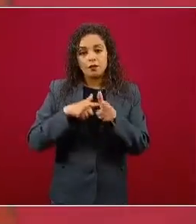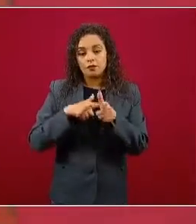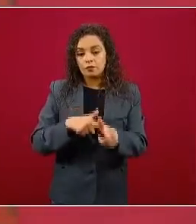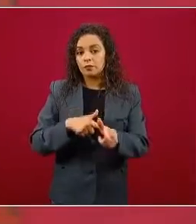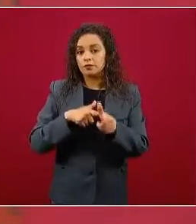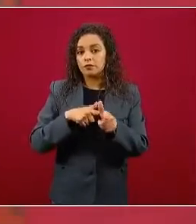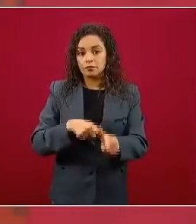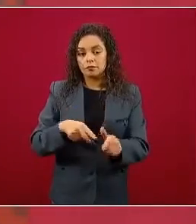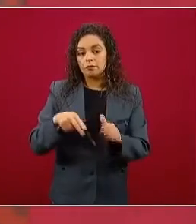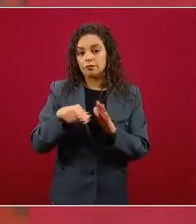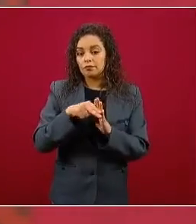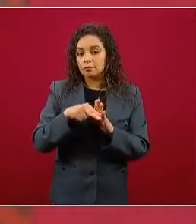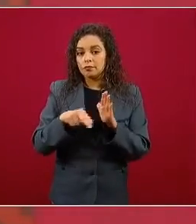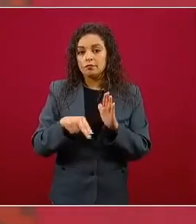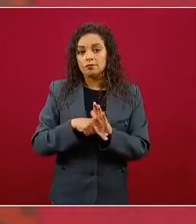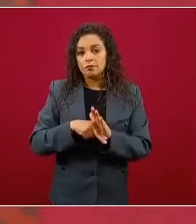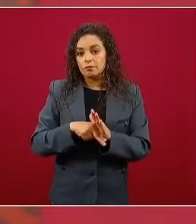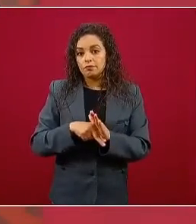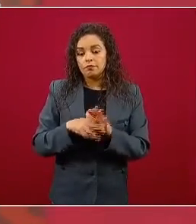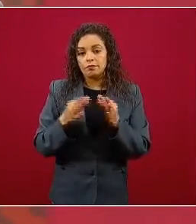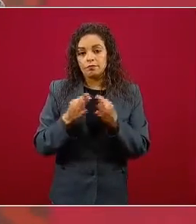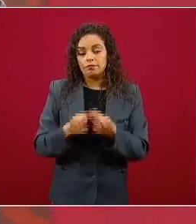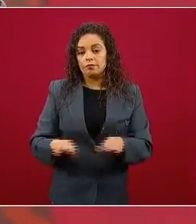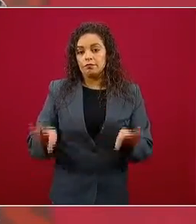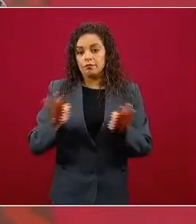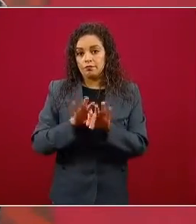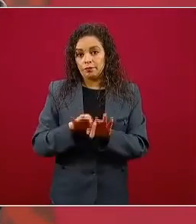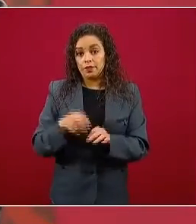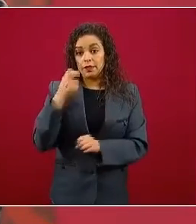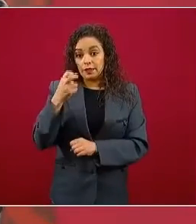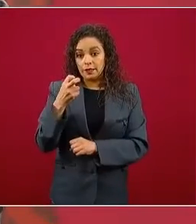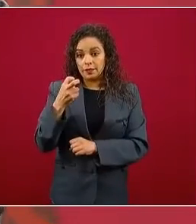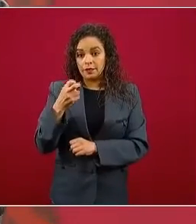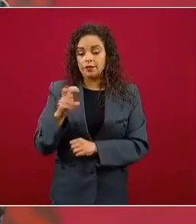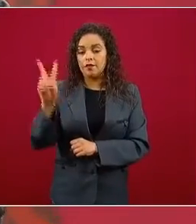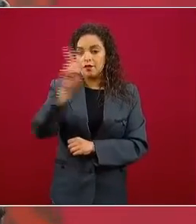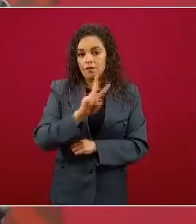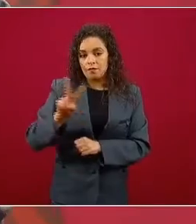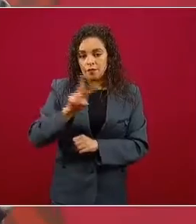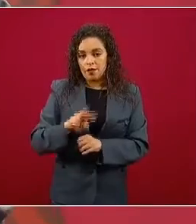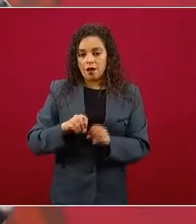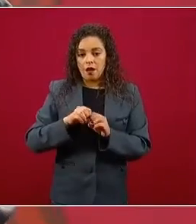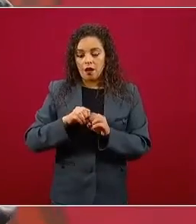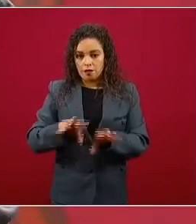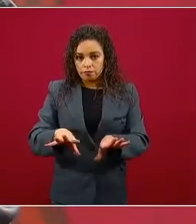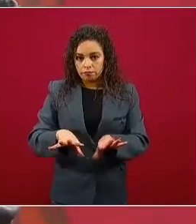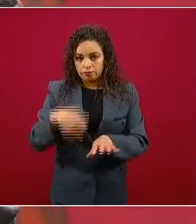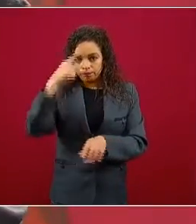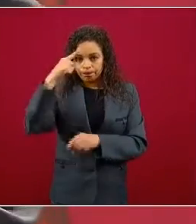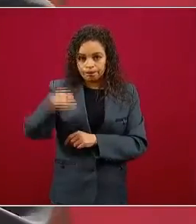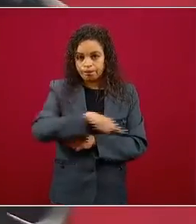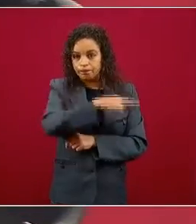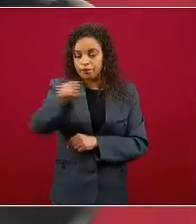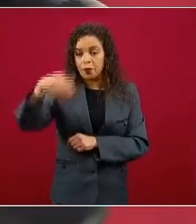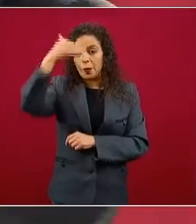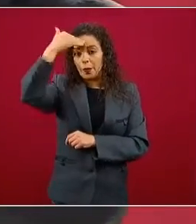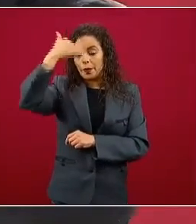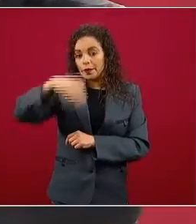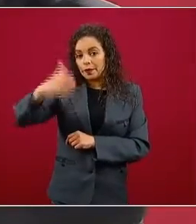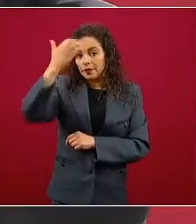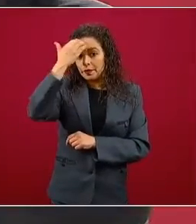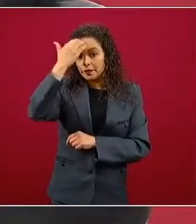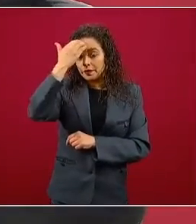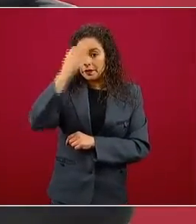eso es lo que se va a dar a conocer el viernes por el secretario de